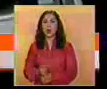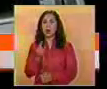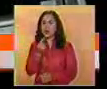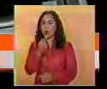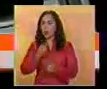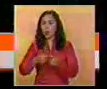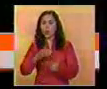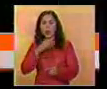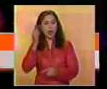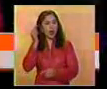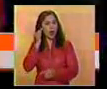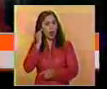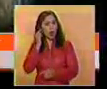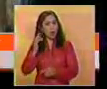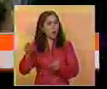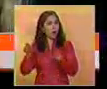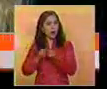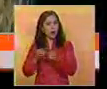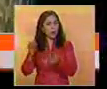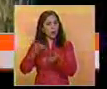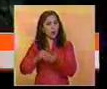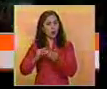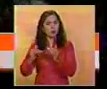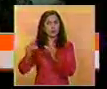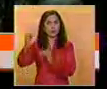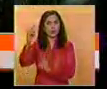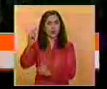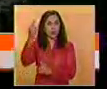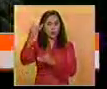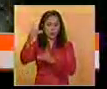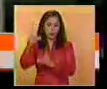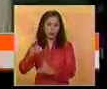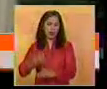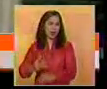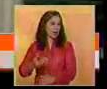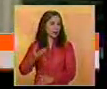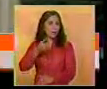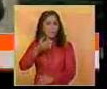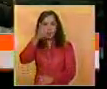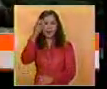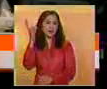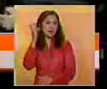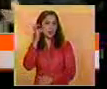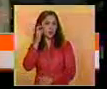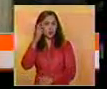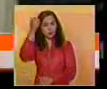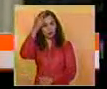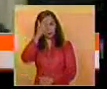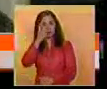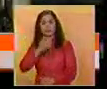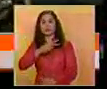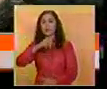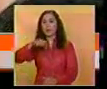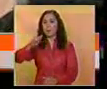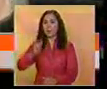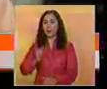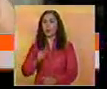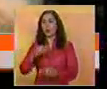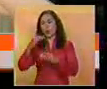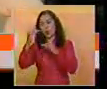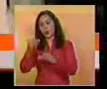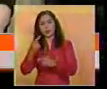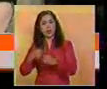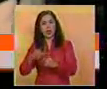otra cantante solista ha llegado tantas veces al tope de la lista de las canciones más escuchadas. La reina del pop es seguida por la australiana Kylie